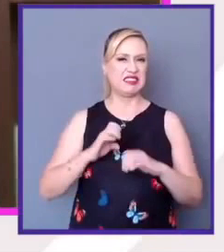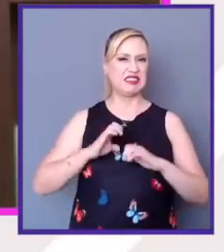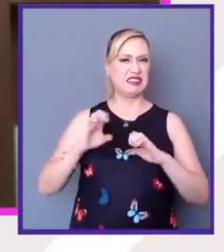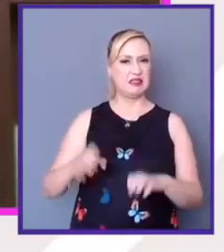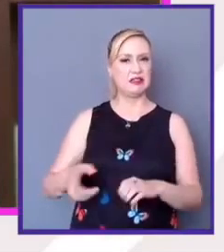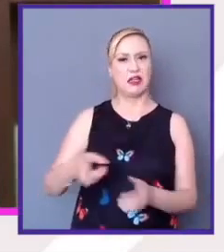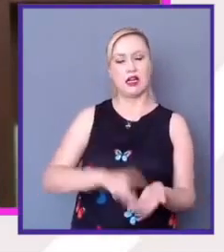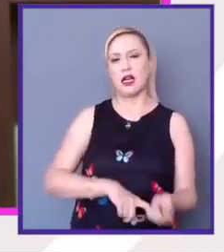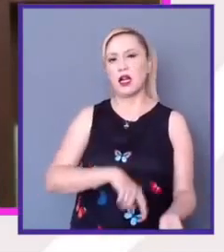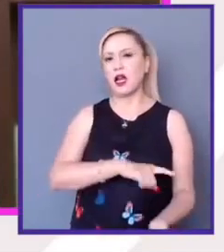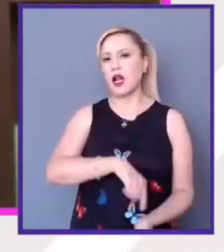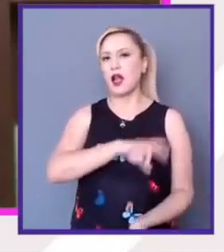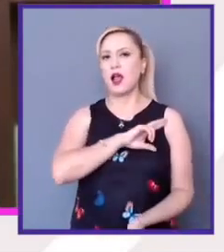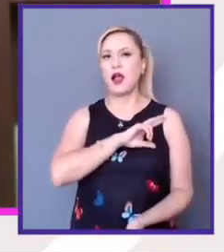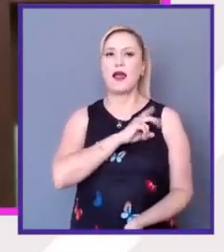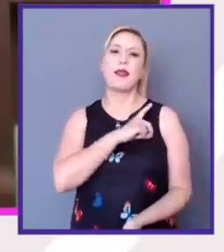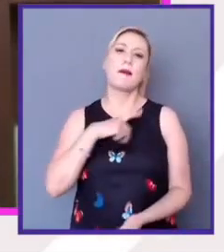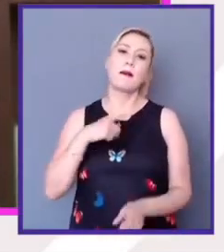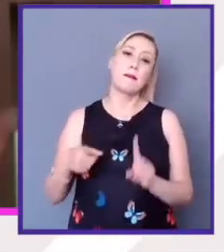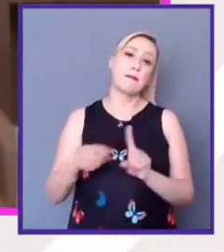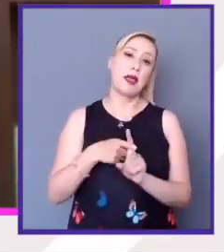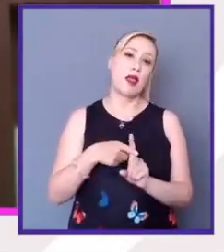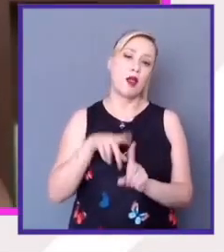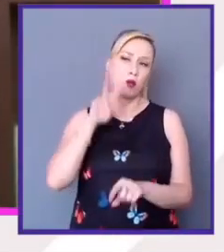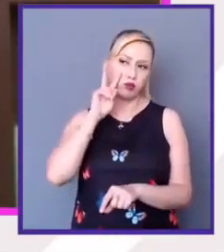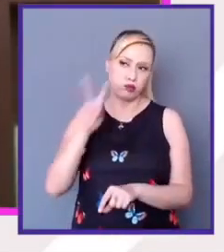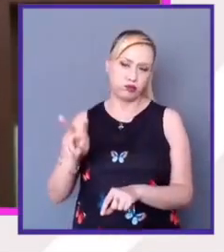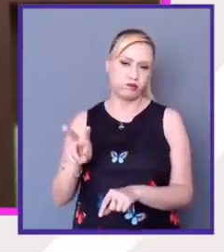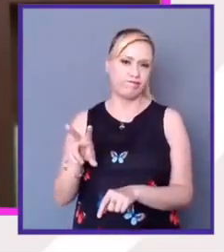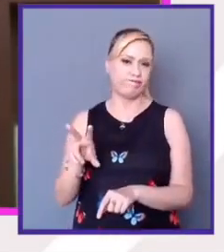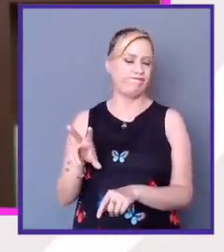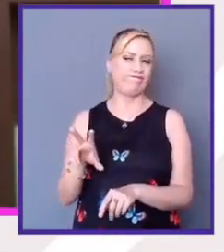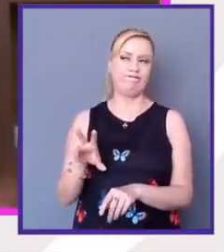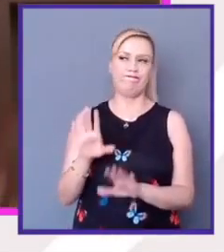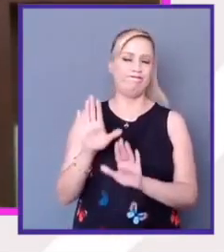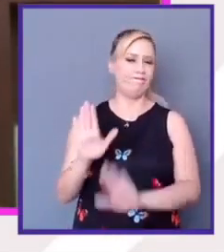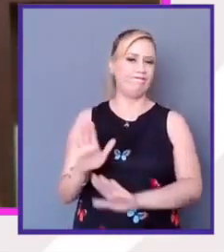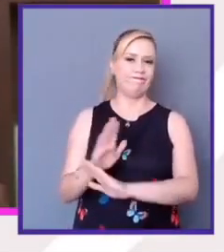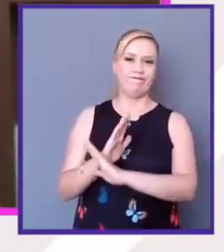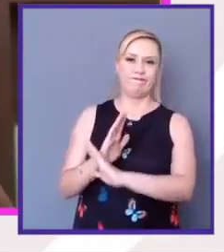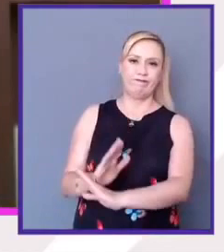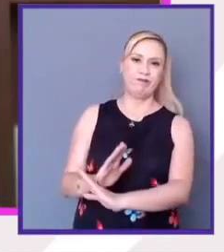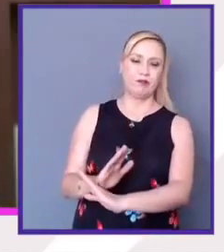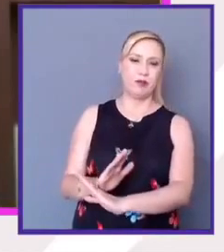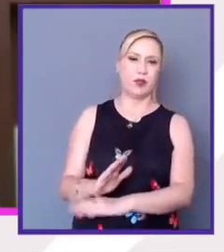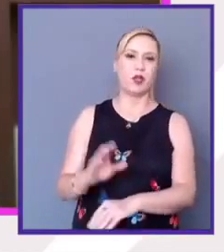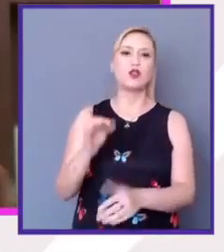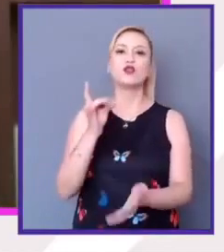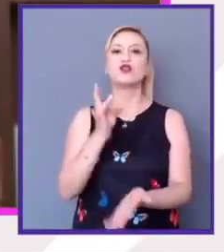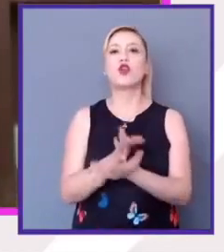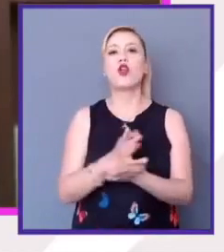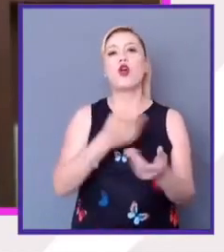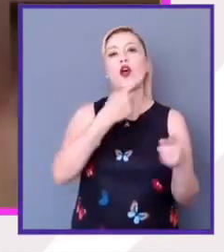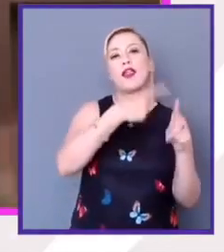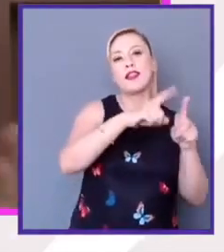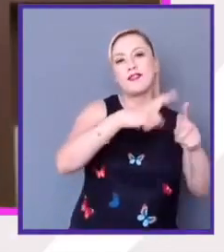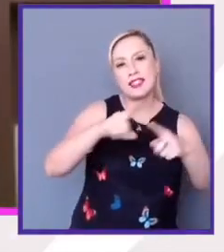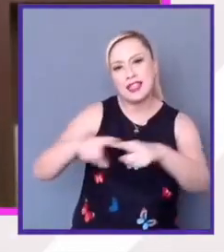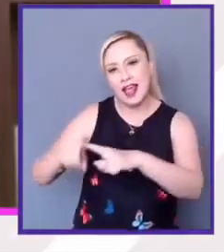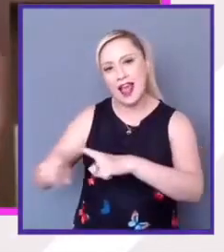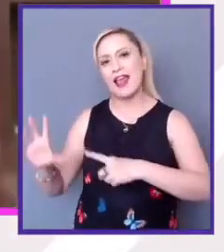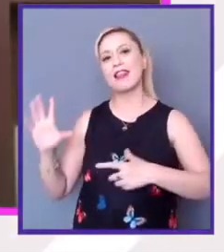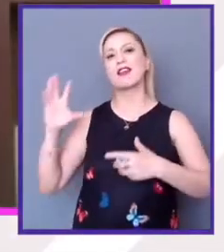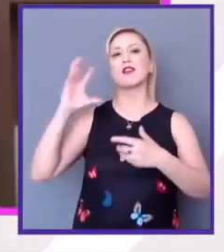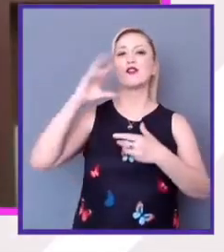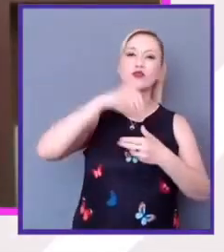se debe perder de vista, primero, incluir la perspectiva antirracista, ¿no? No solo abordar temas de diversidad, de inclusión, como se puede ver en